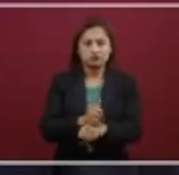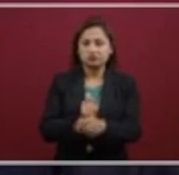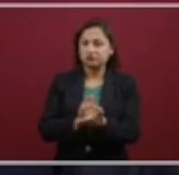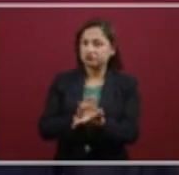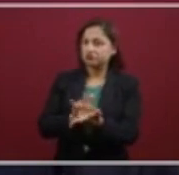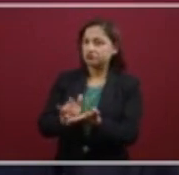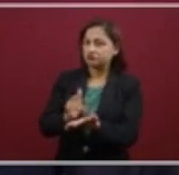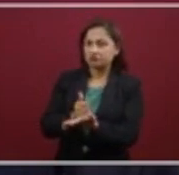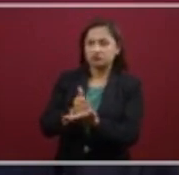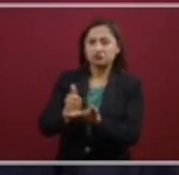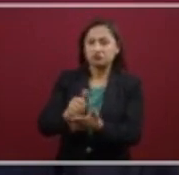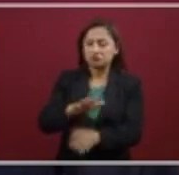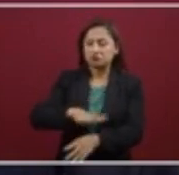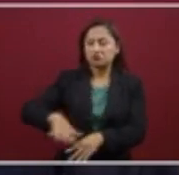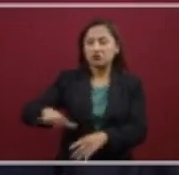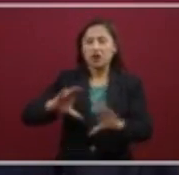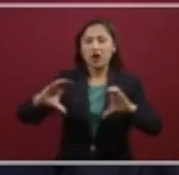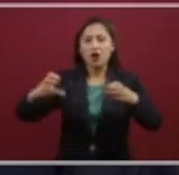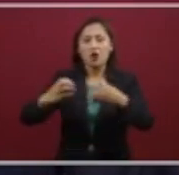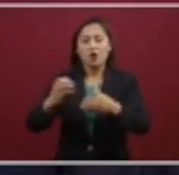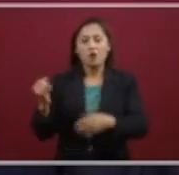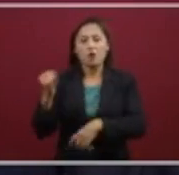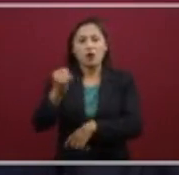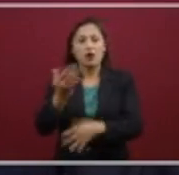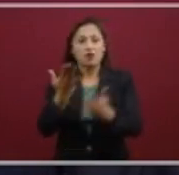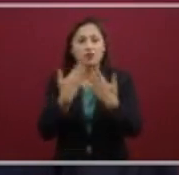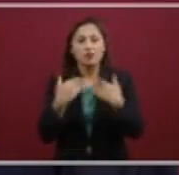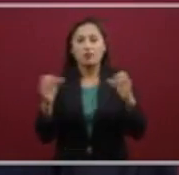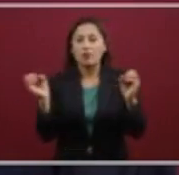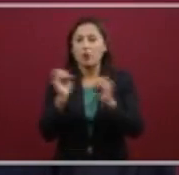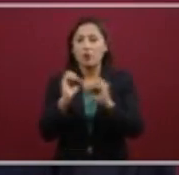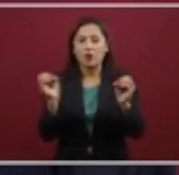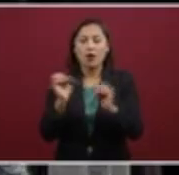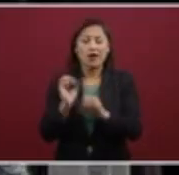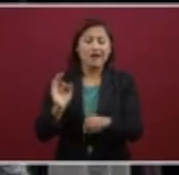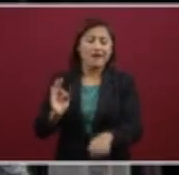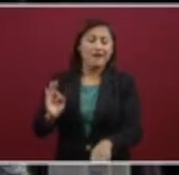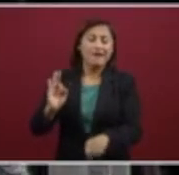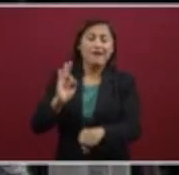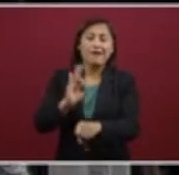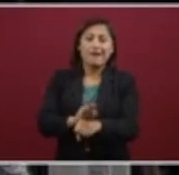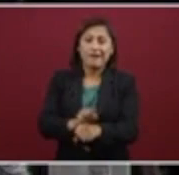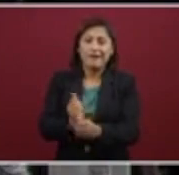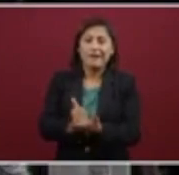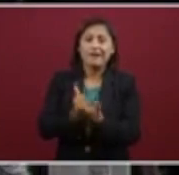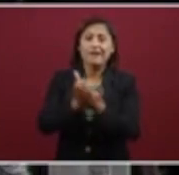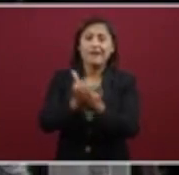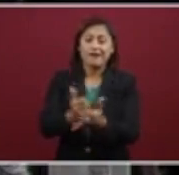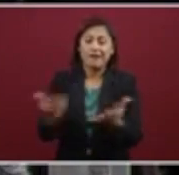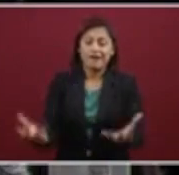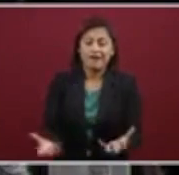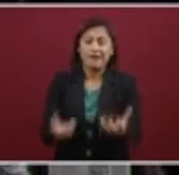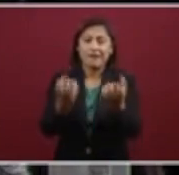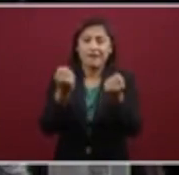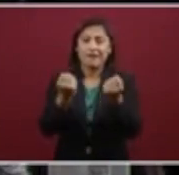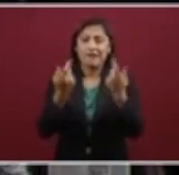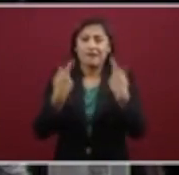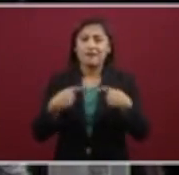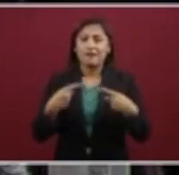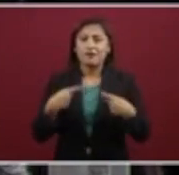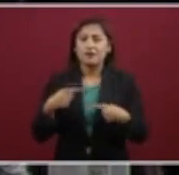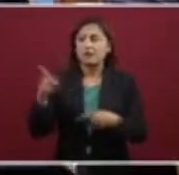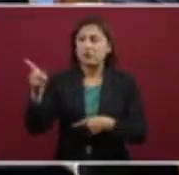a esas comunidades. La ayuda humanitaria a la que se comprometieron se